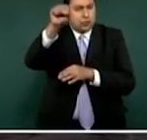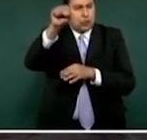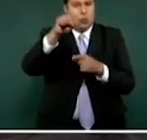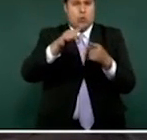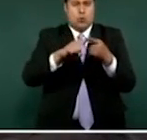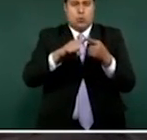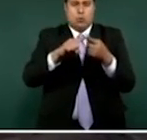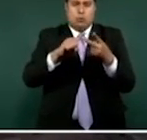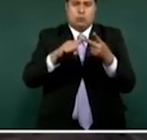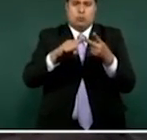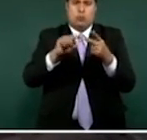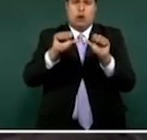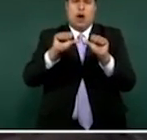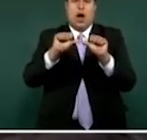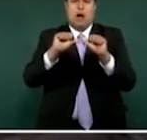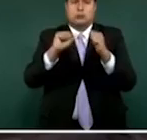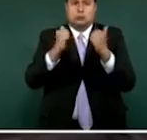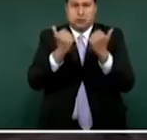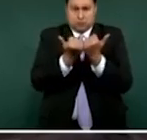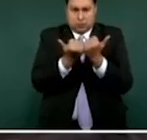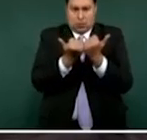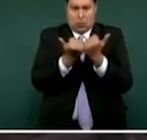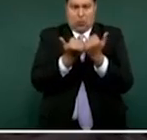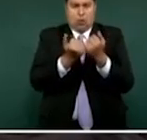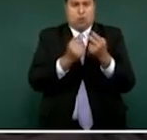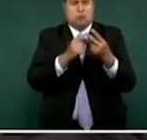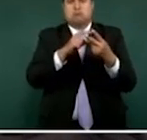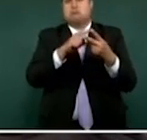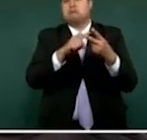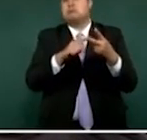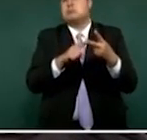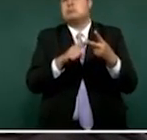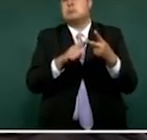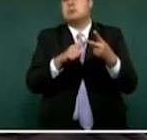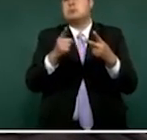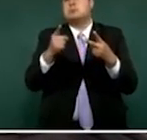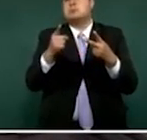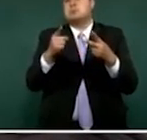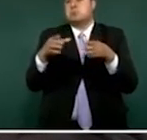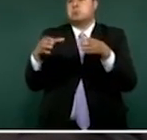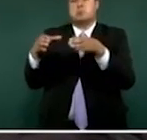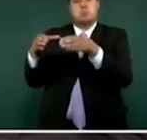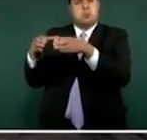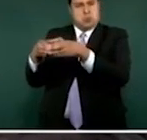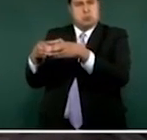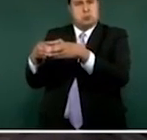una asociación de periodistas, mujeres y hombres.